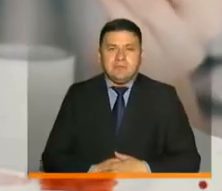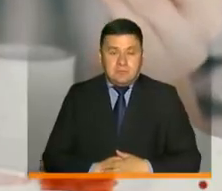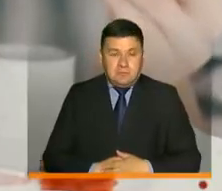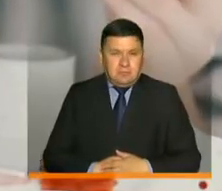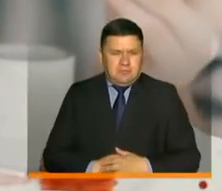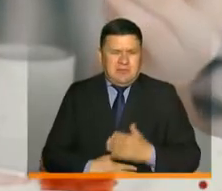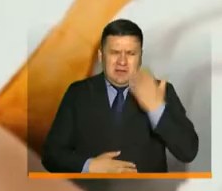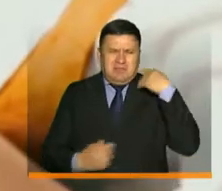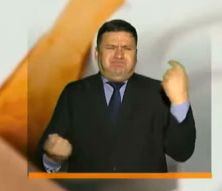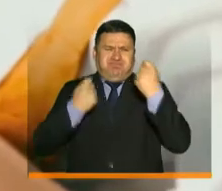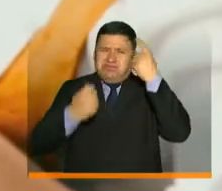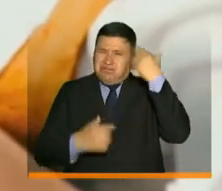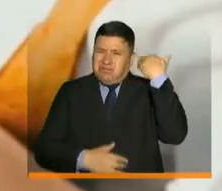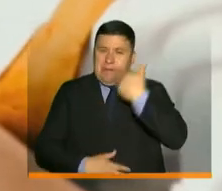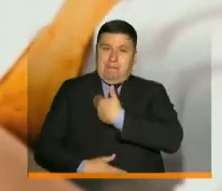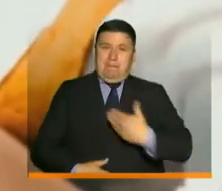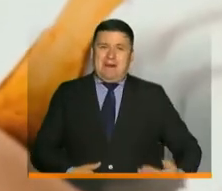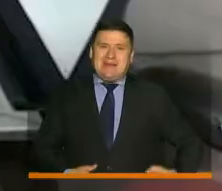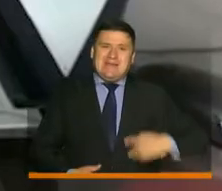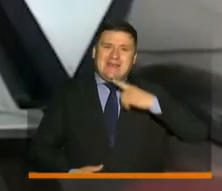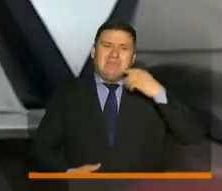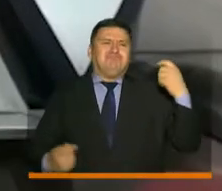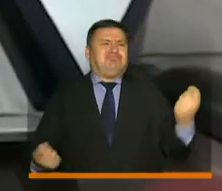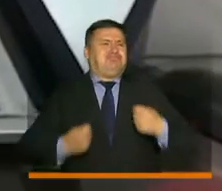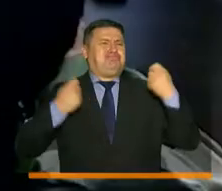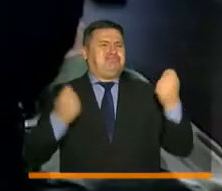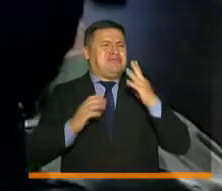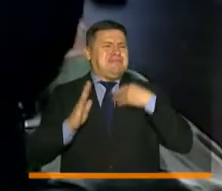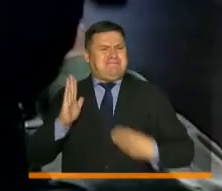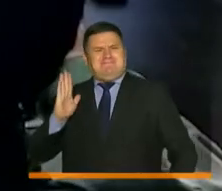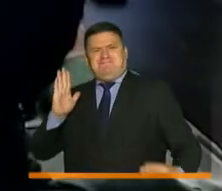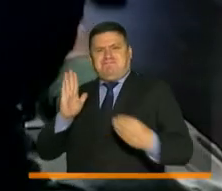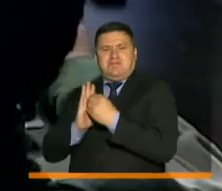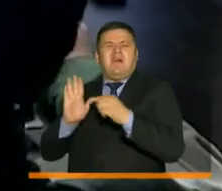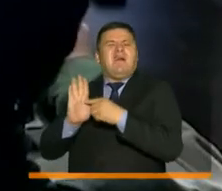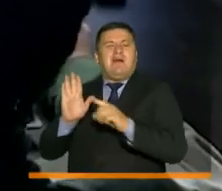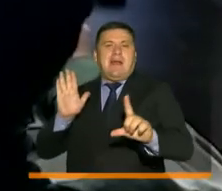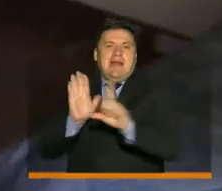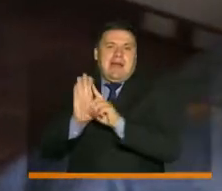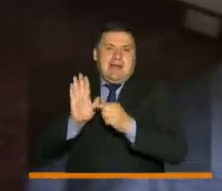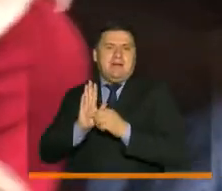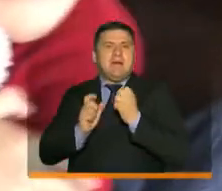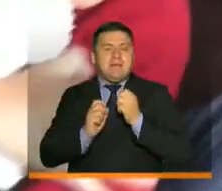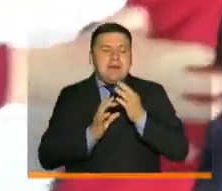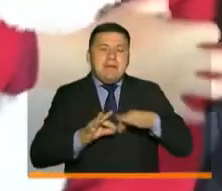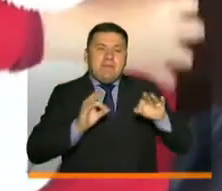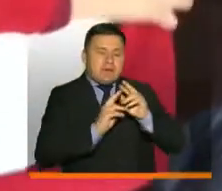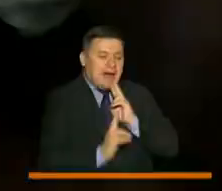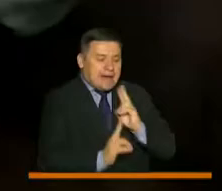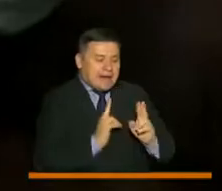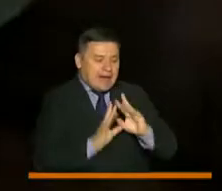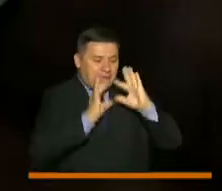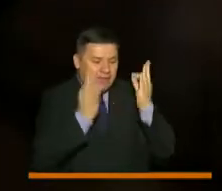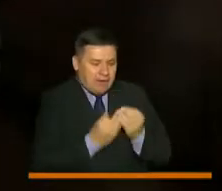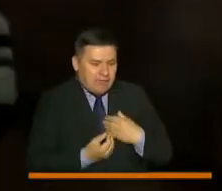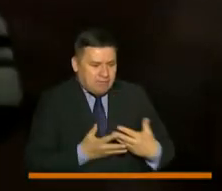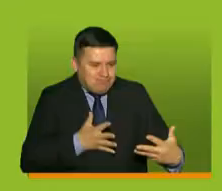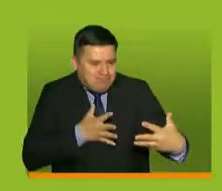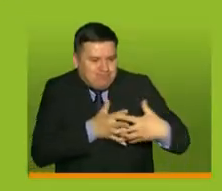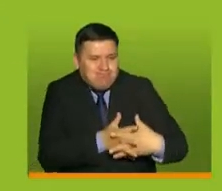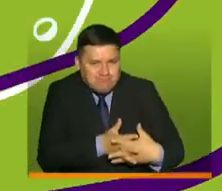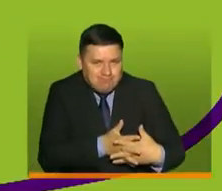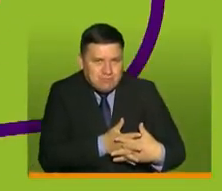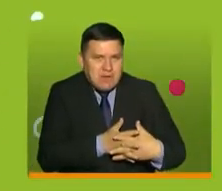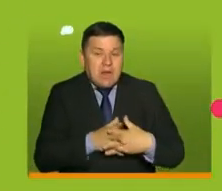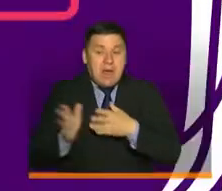Desde su campaña, el presidente Iván Duque priorizó un programa que acompañara y fortaleciera la relación familia-escuela, que luego se materializó